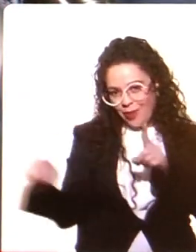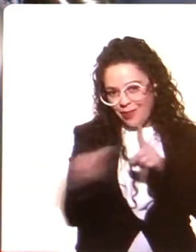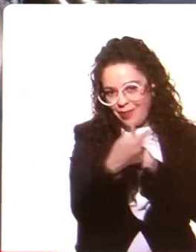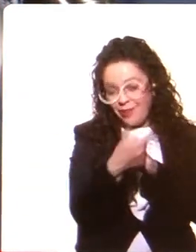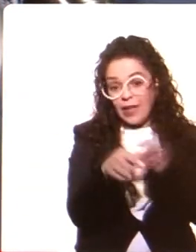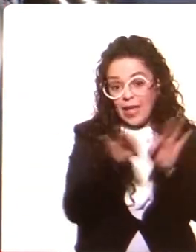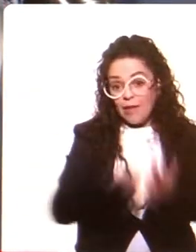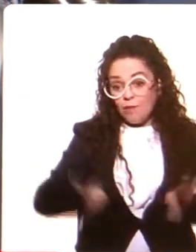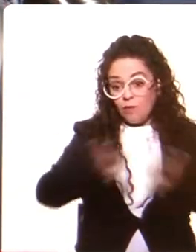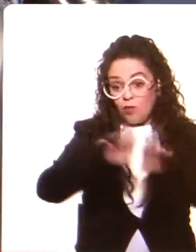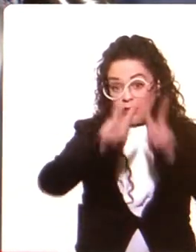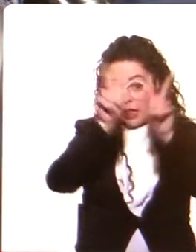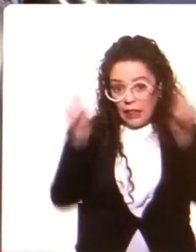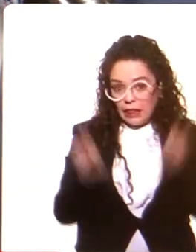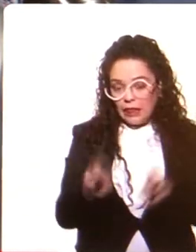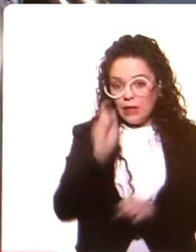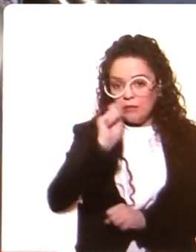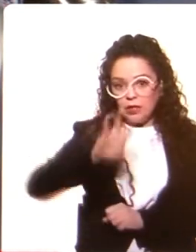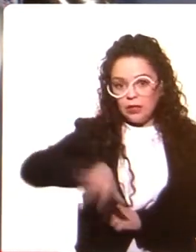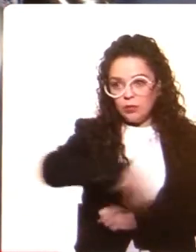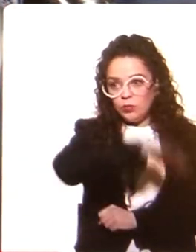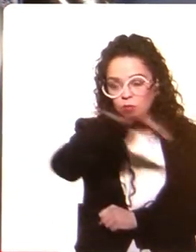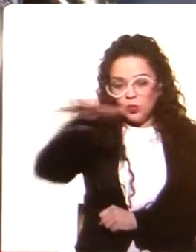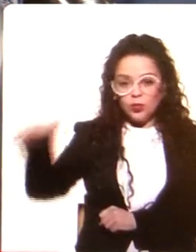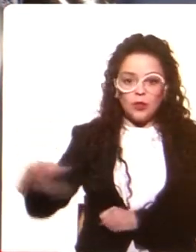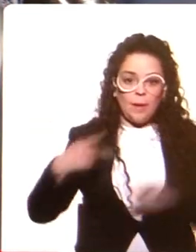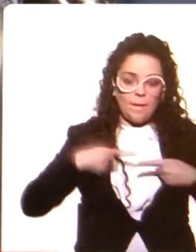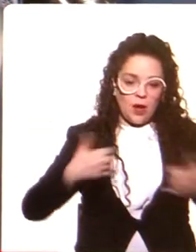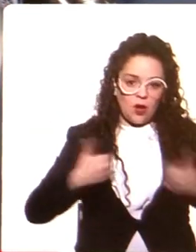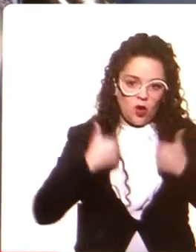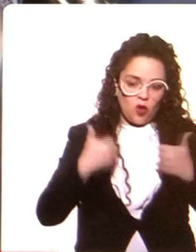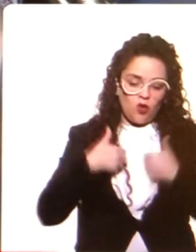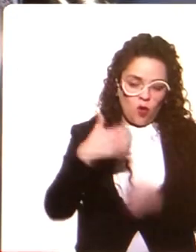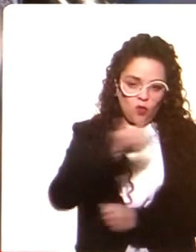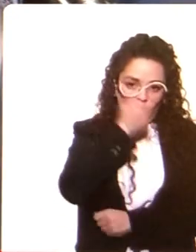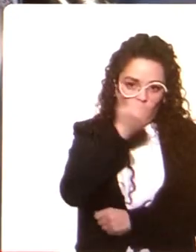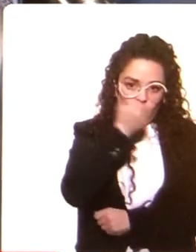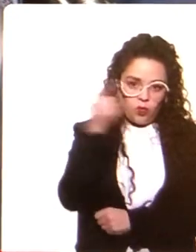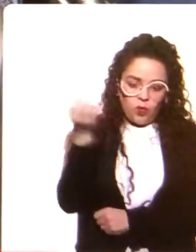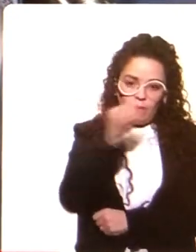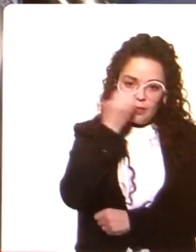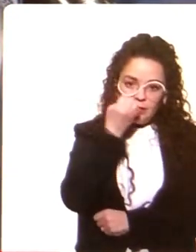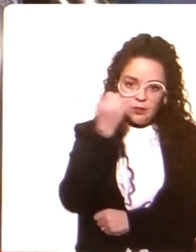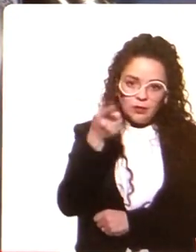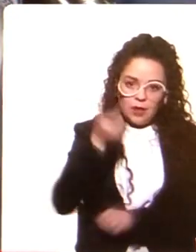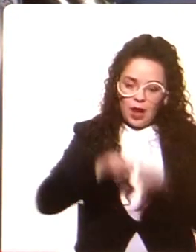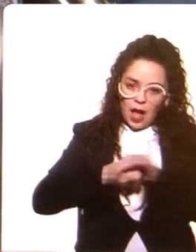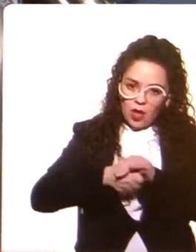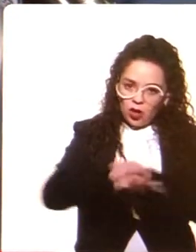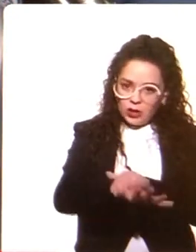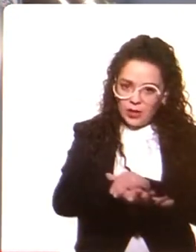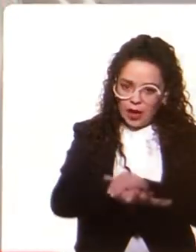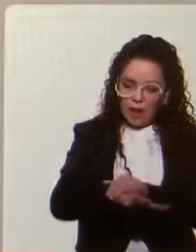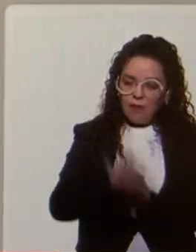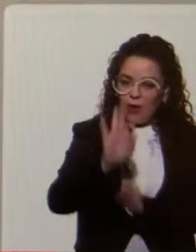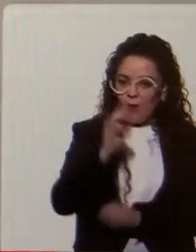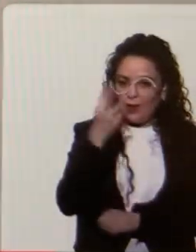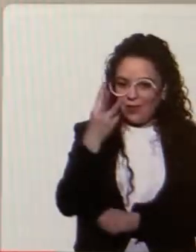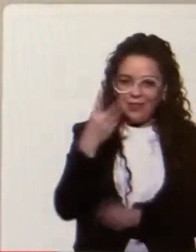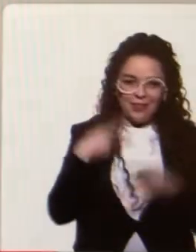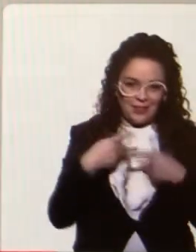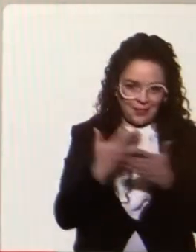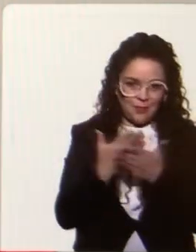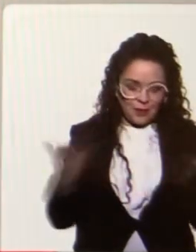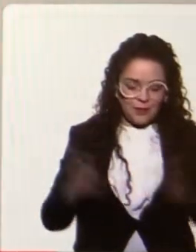estudiantes salen a someter para que inmediatamente en las en las en los noticieros de todo el país y